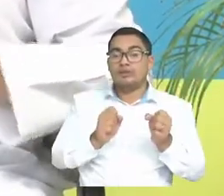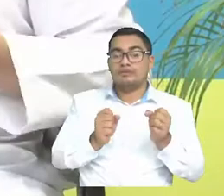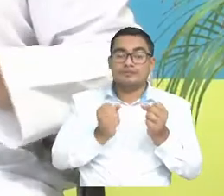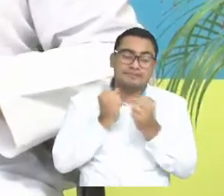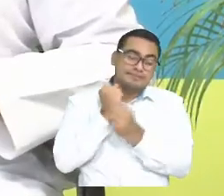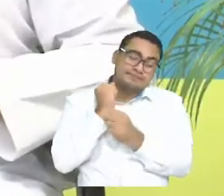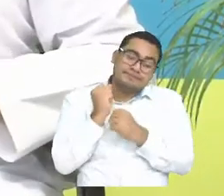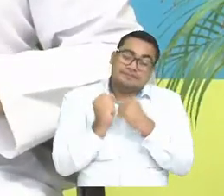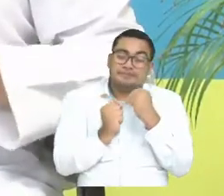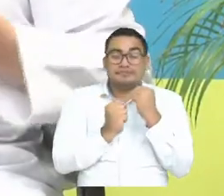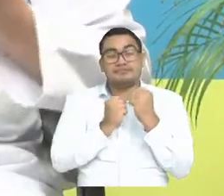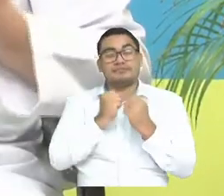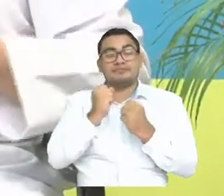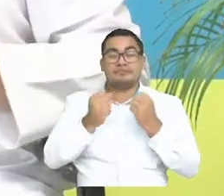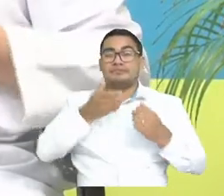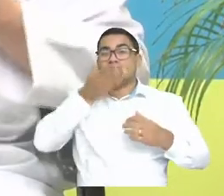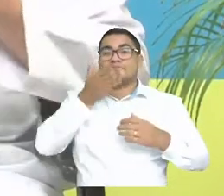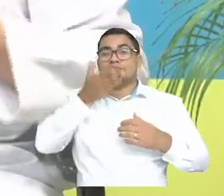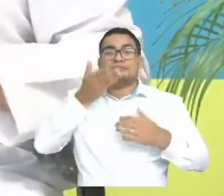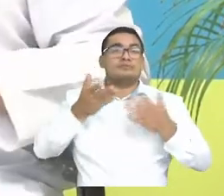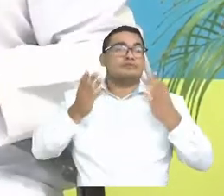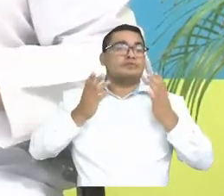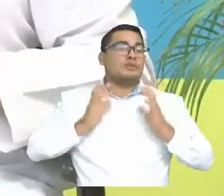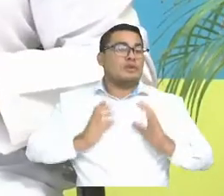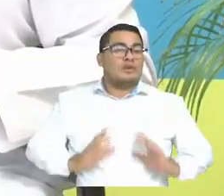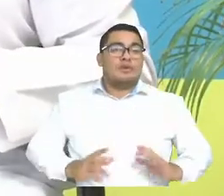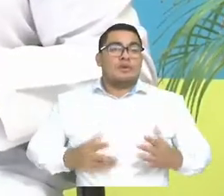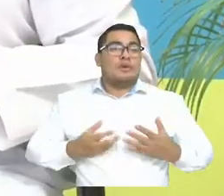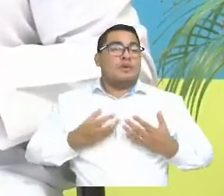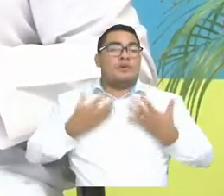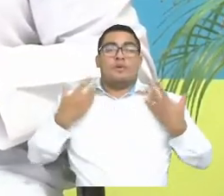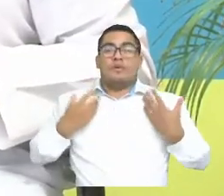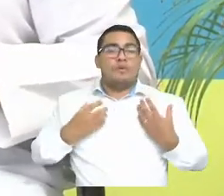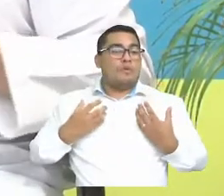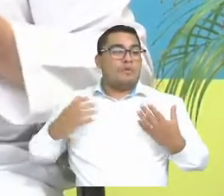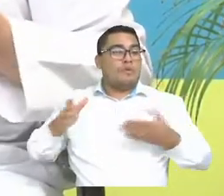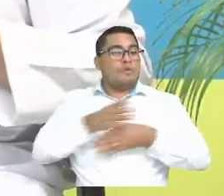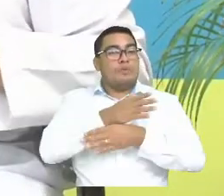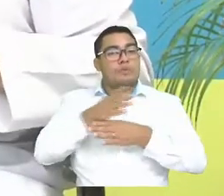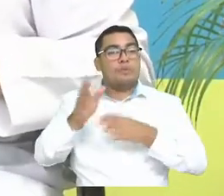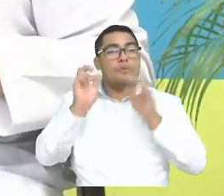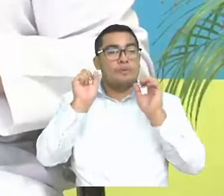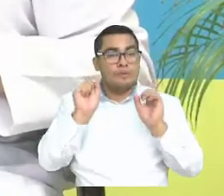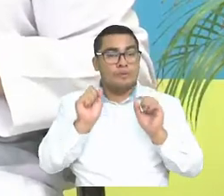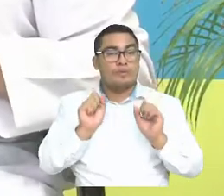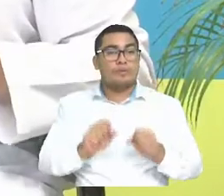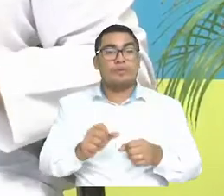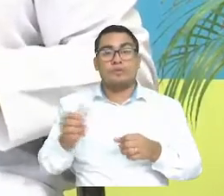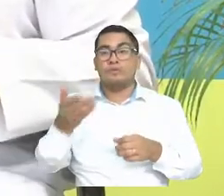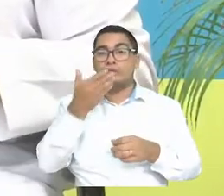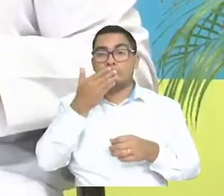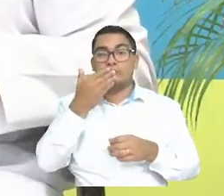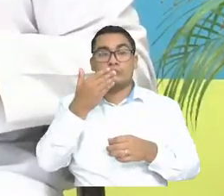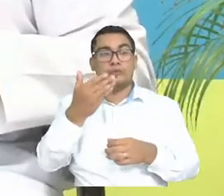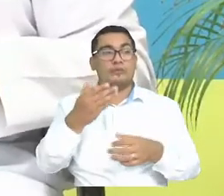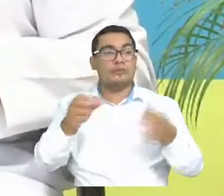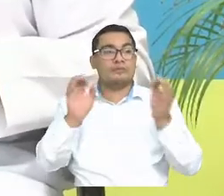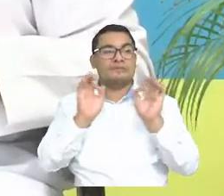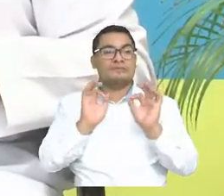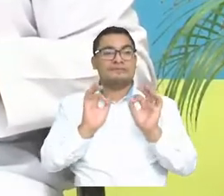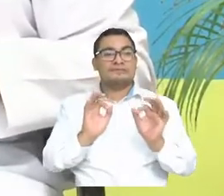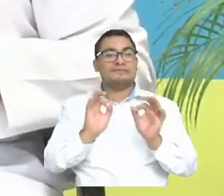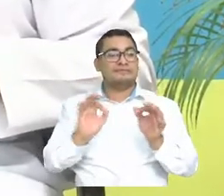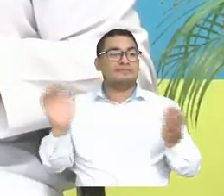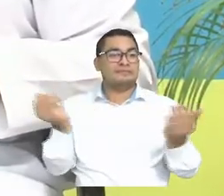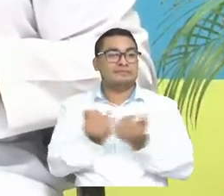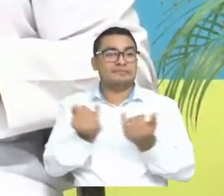maduración pulmonar y todos sus órganos sean desarrollados de una forma no natural, ¿verdad?, como